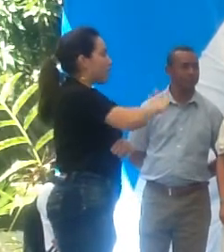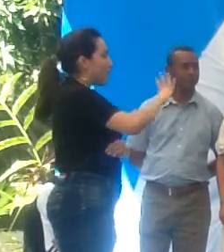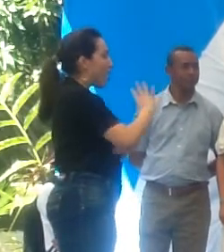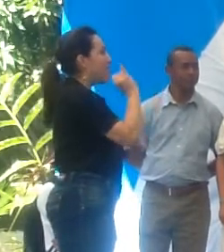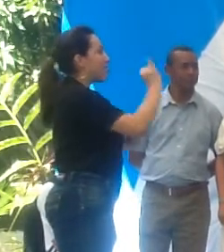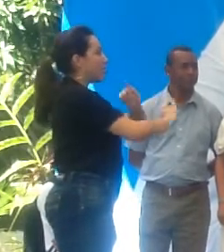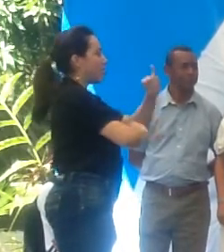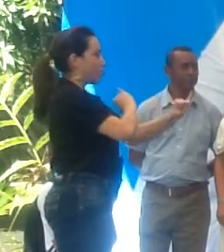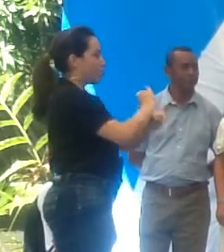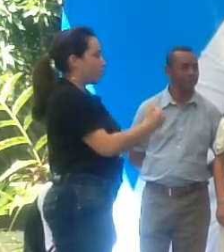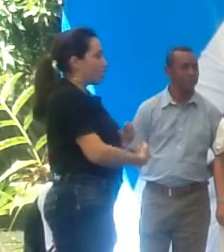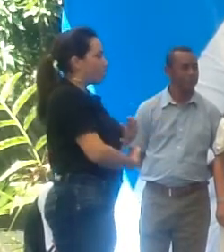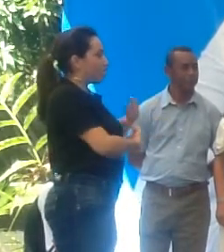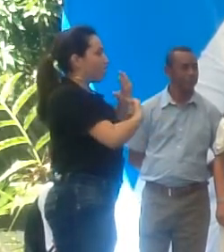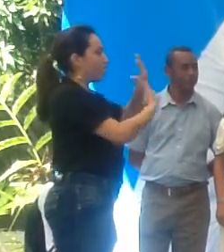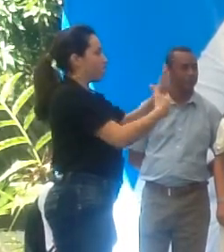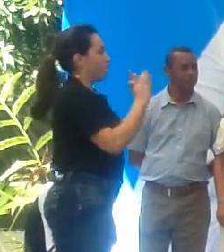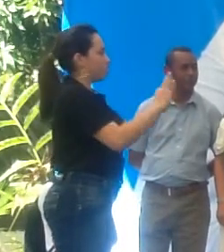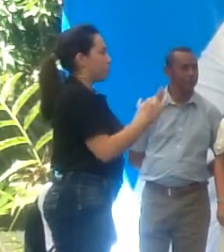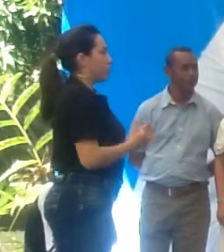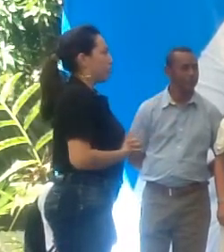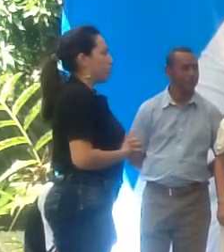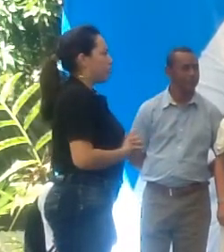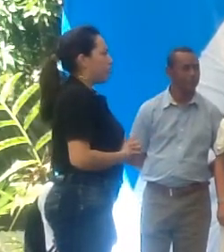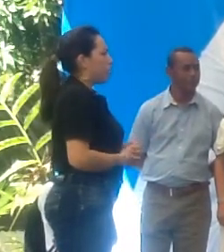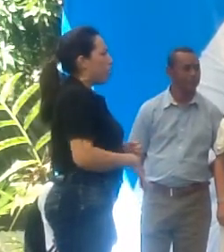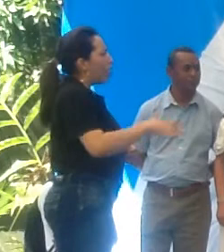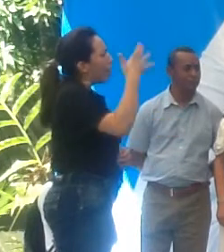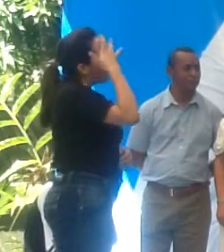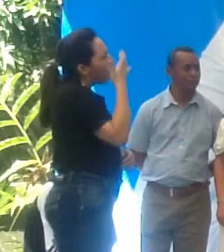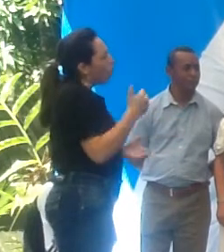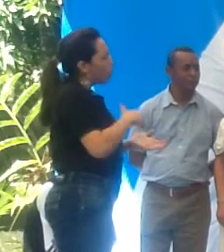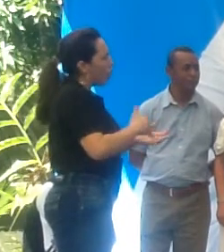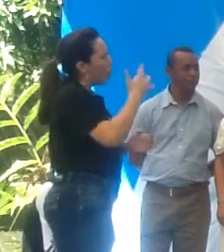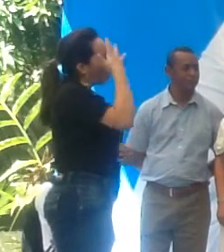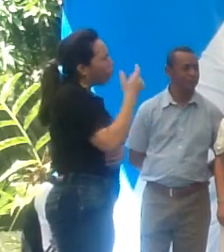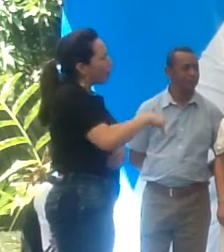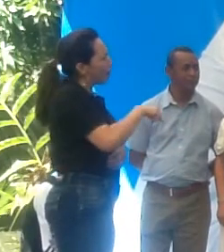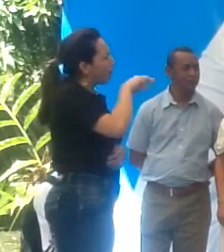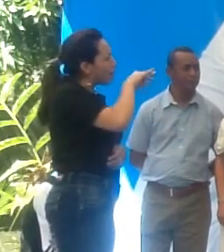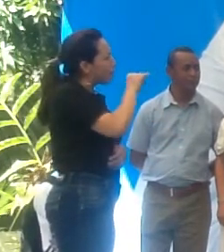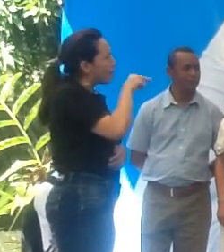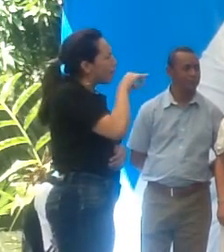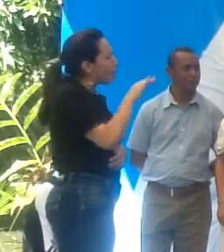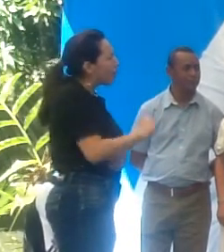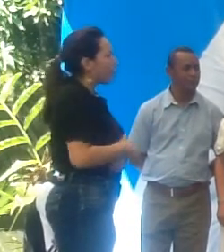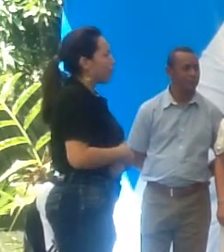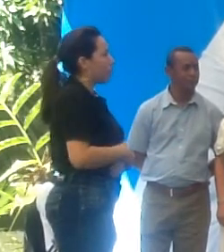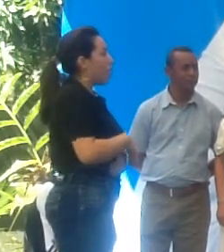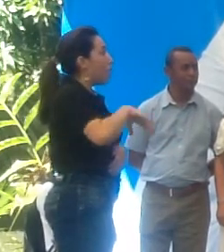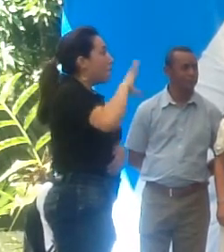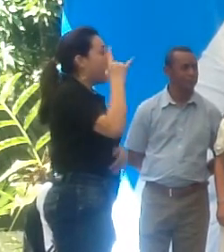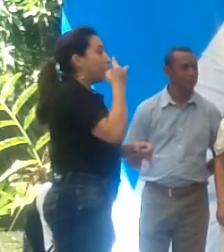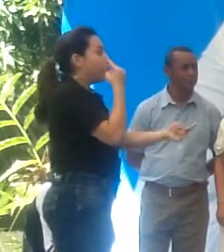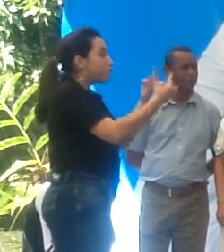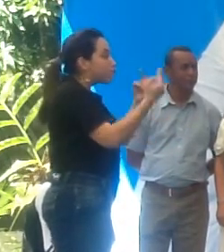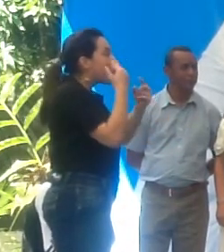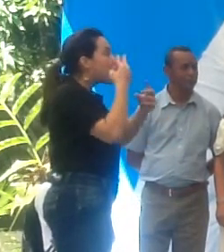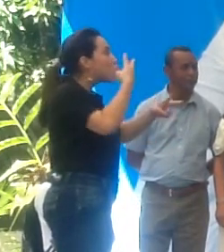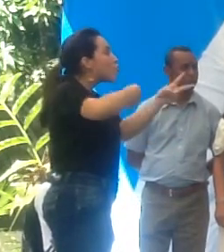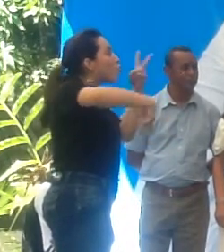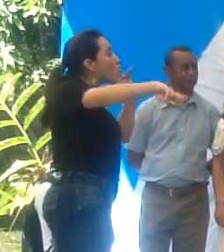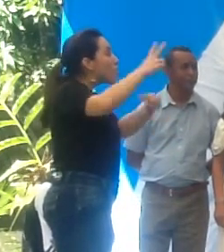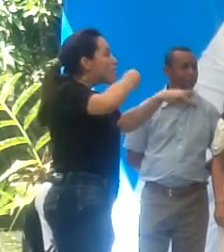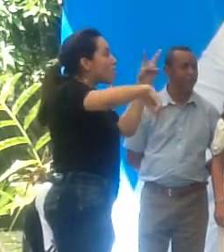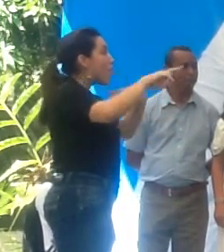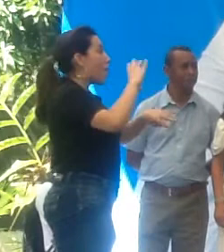Y volvemos y caemos en la pregunta de por qué Minca, nuestros principales atractivos turísticos para